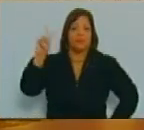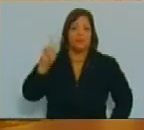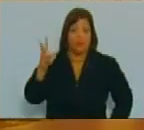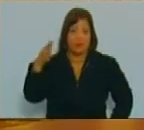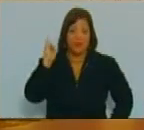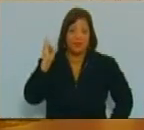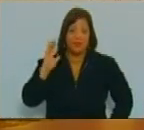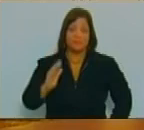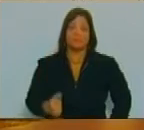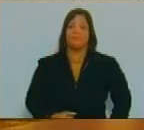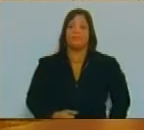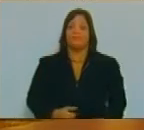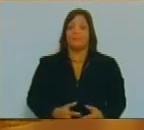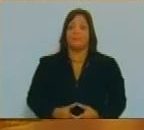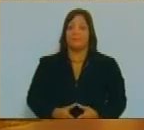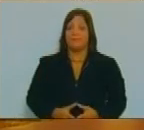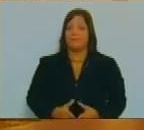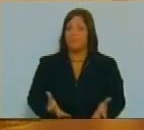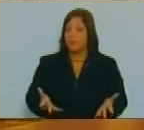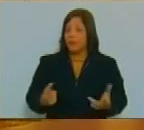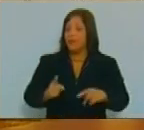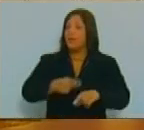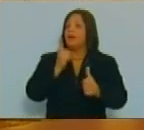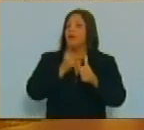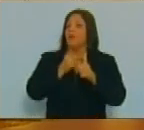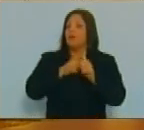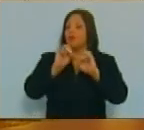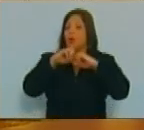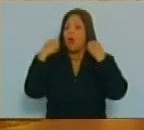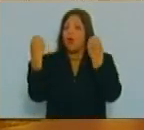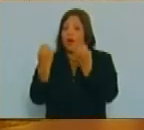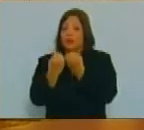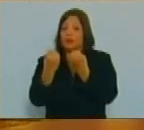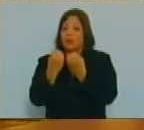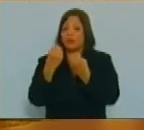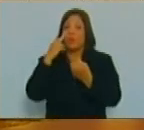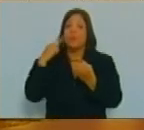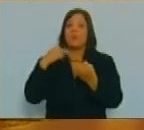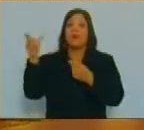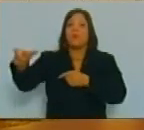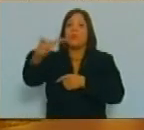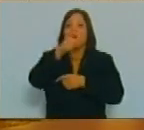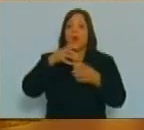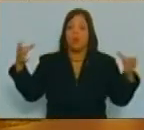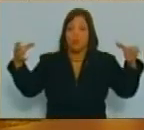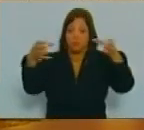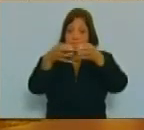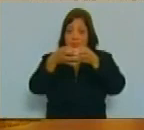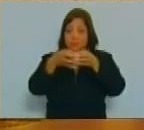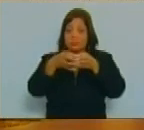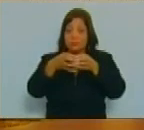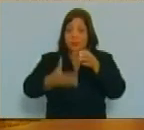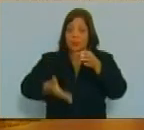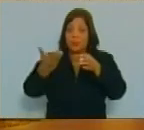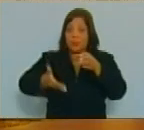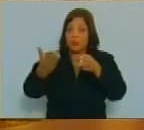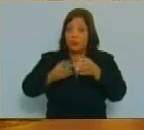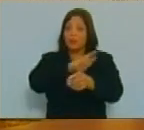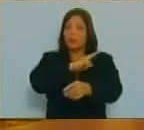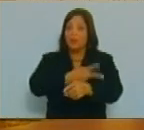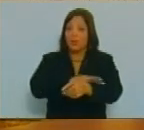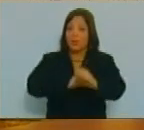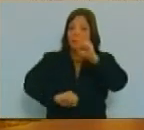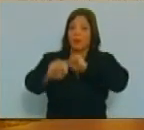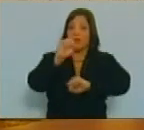venezuela donde fundamenta la organización y el protagonismo popular pues son herramientas poderosas para